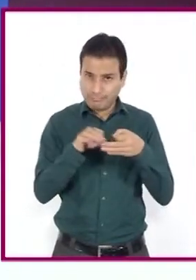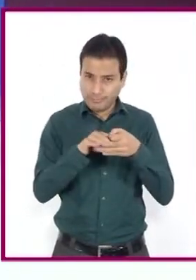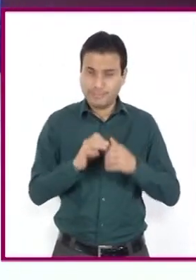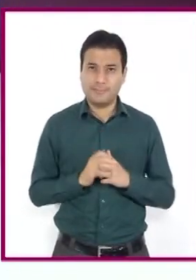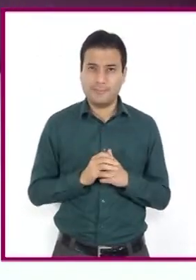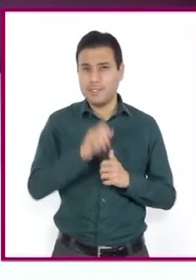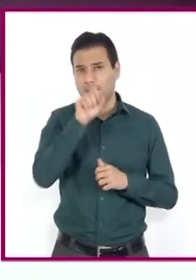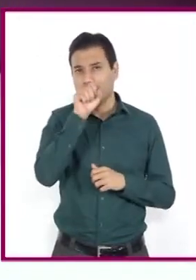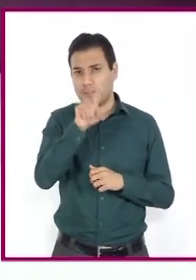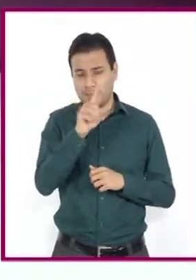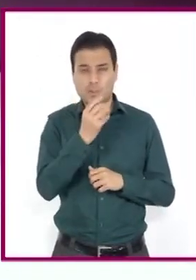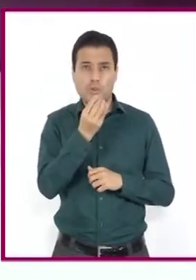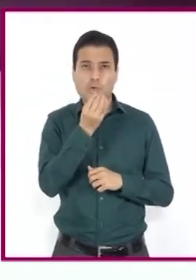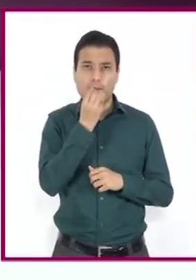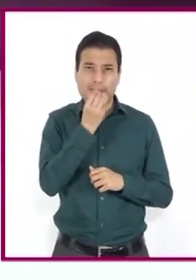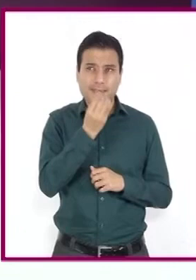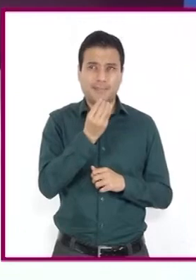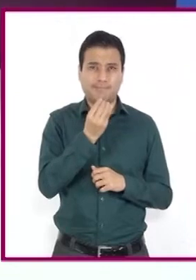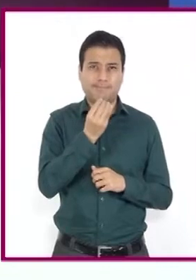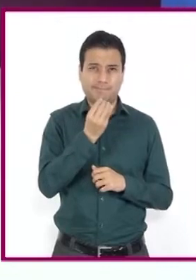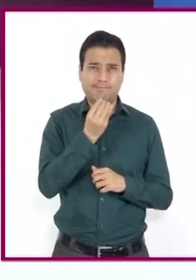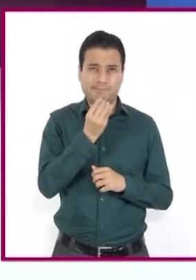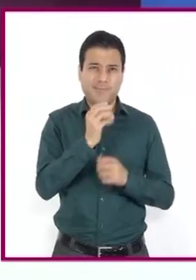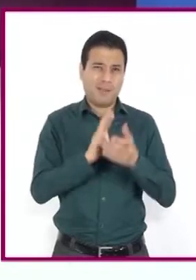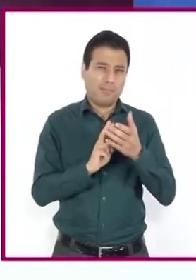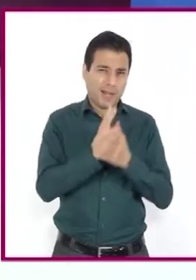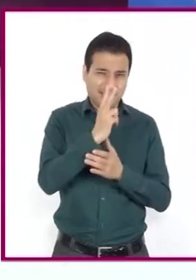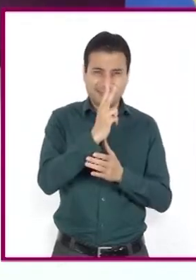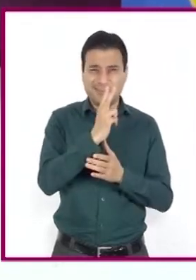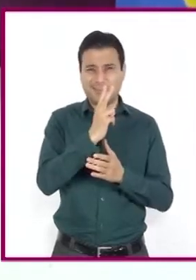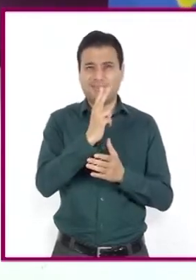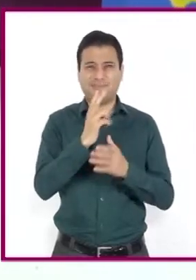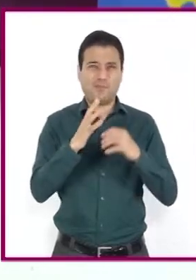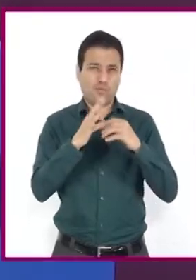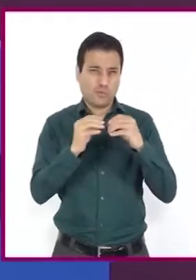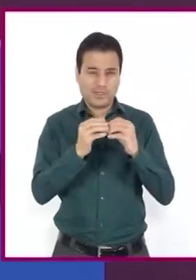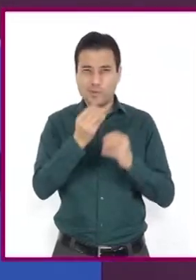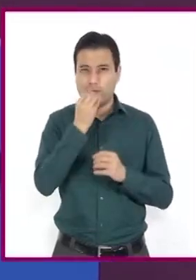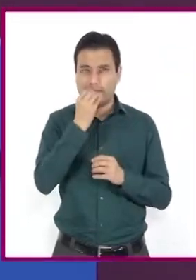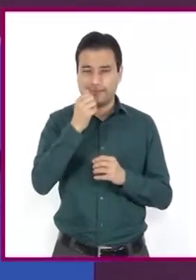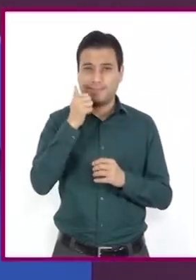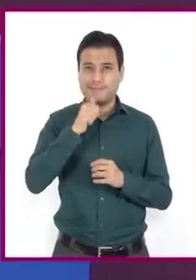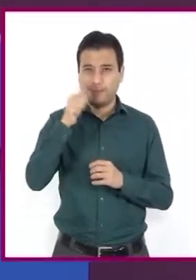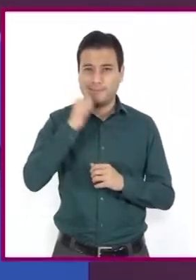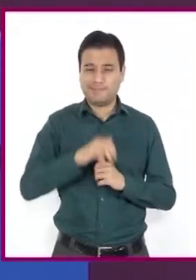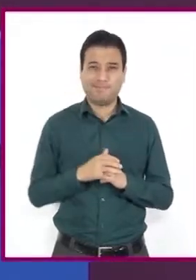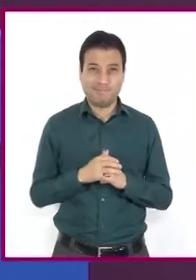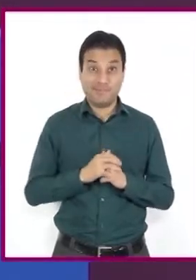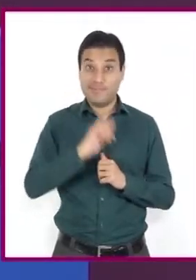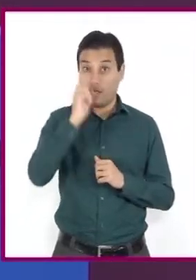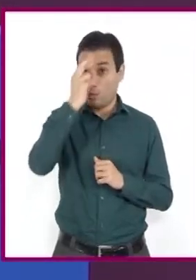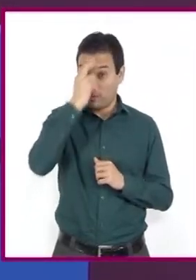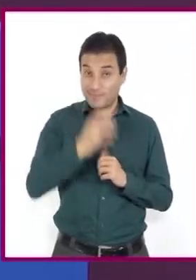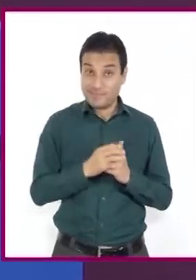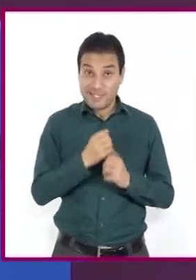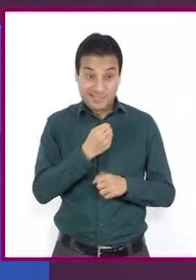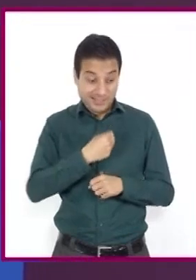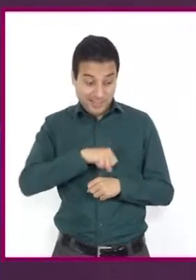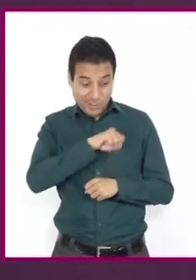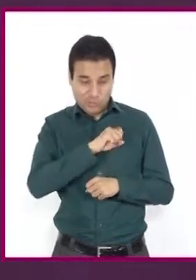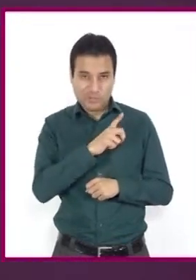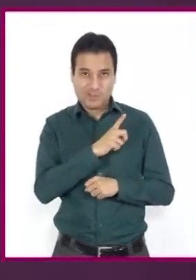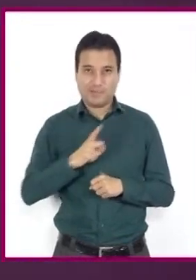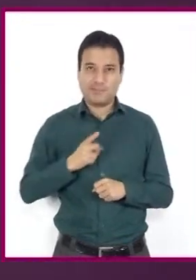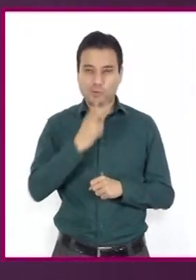o consumir alimentos frescos y bajos en grasas y azúcares. Recuerden que la salud, como el conocimiento, la